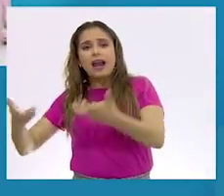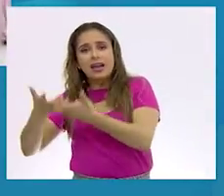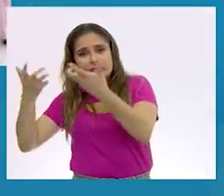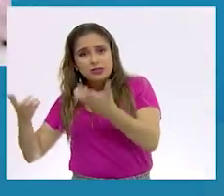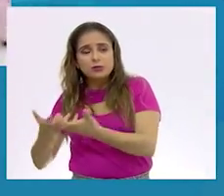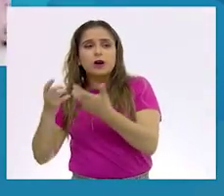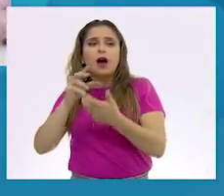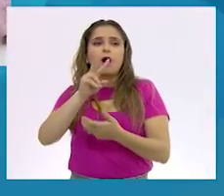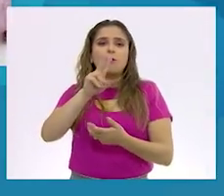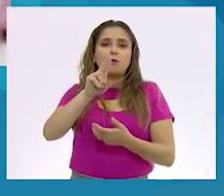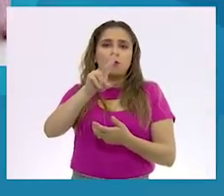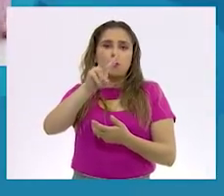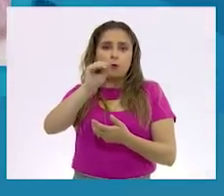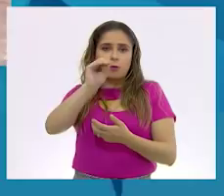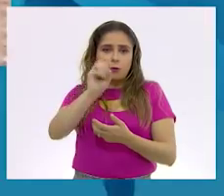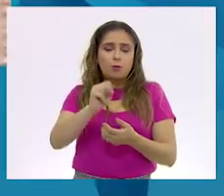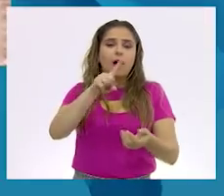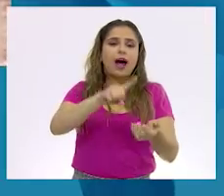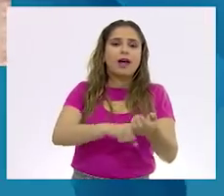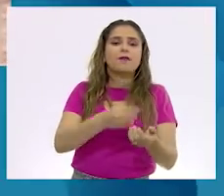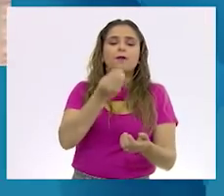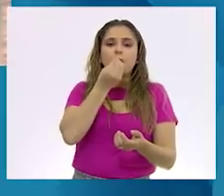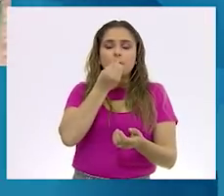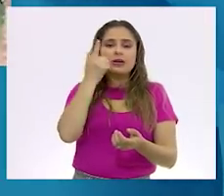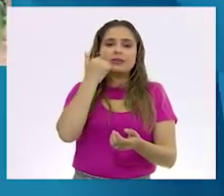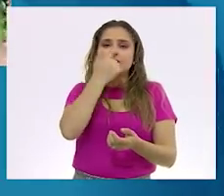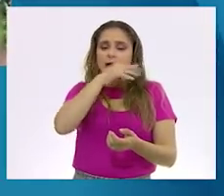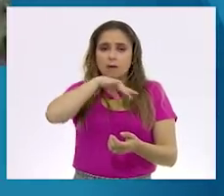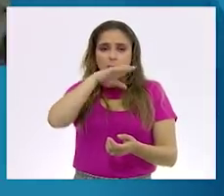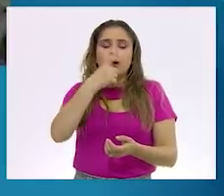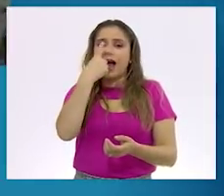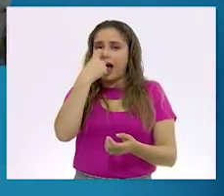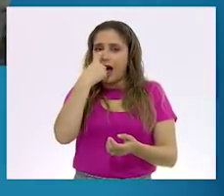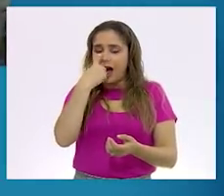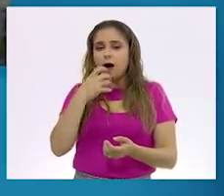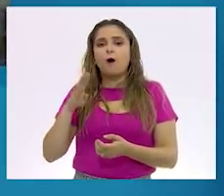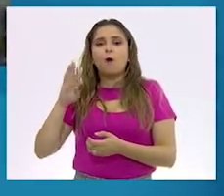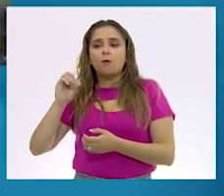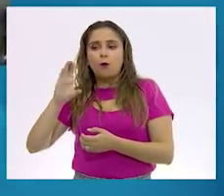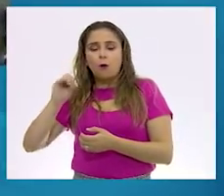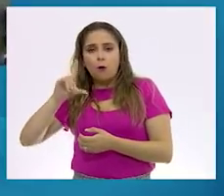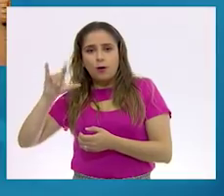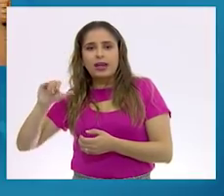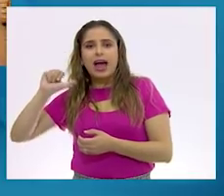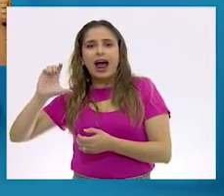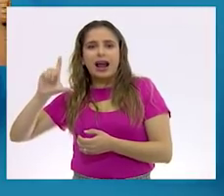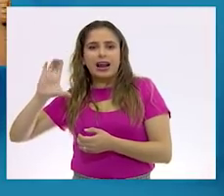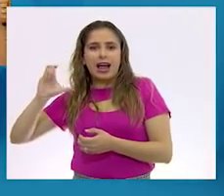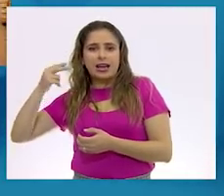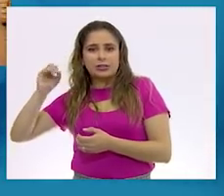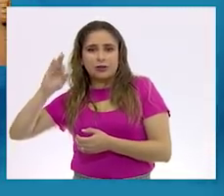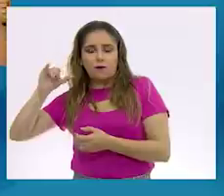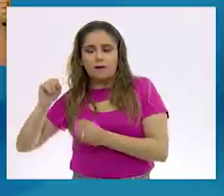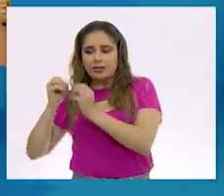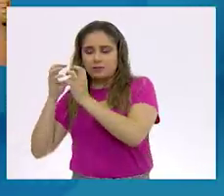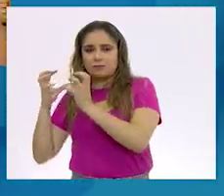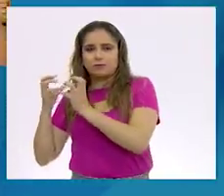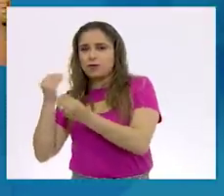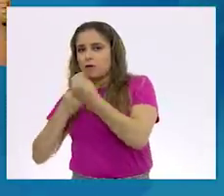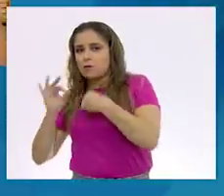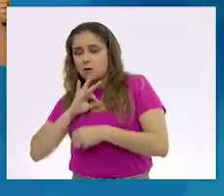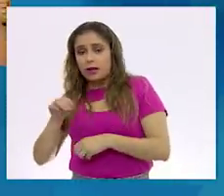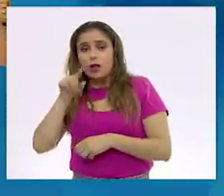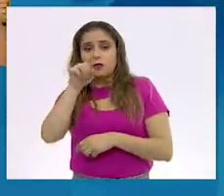los bulbos como las cebollas y los ajos, y las flores como los brócolis y las alcachofas. Para preparar guacamole